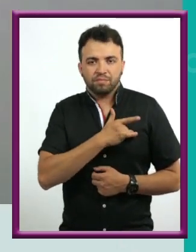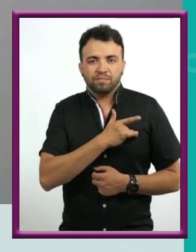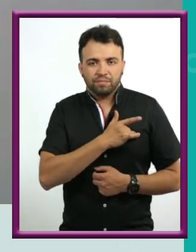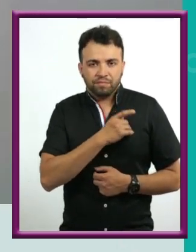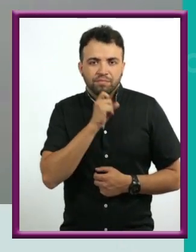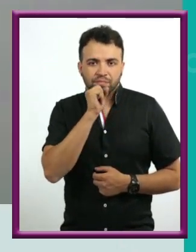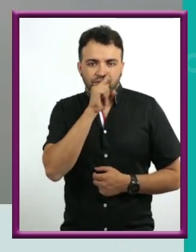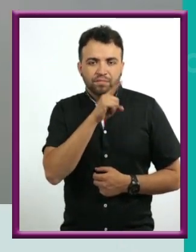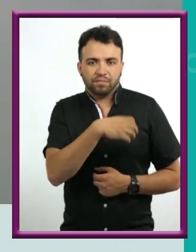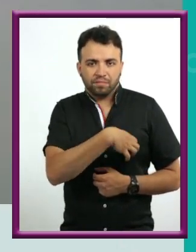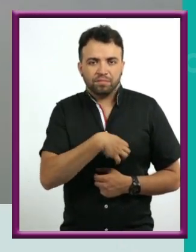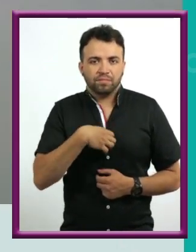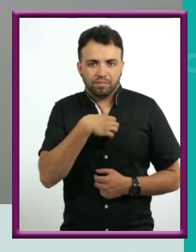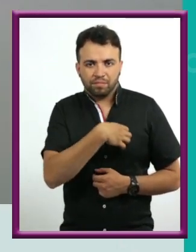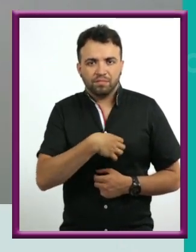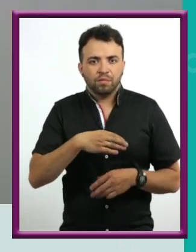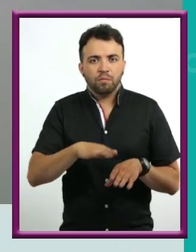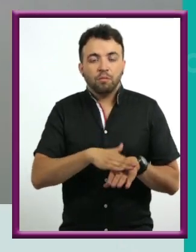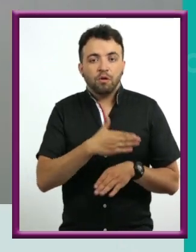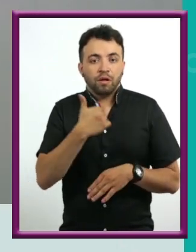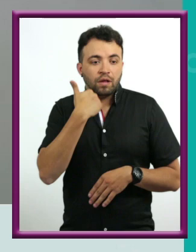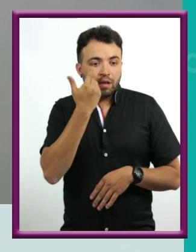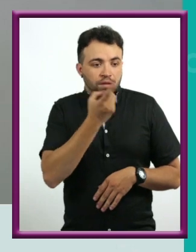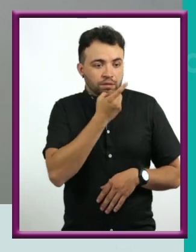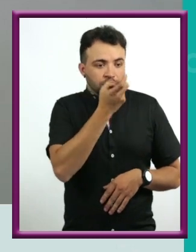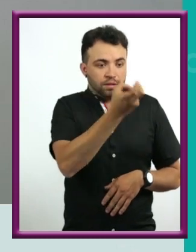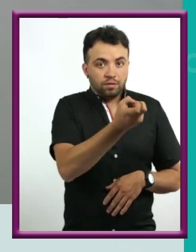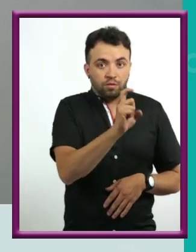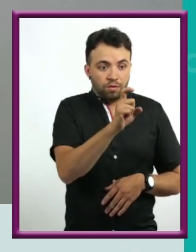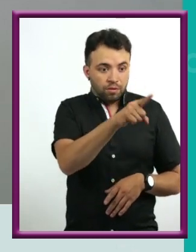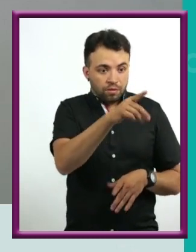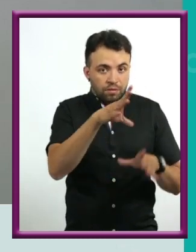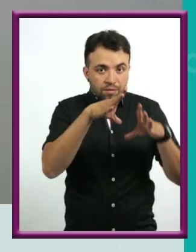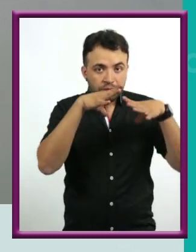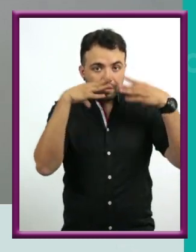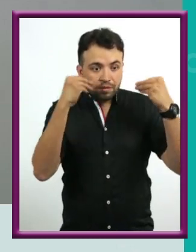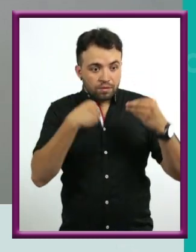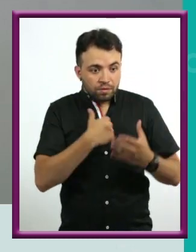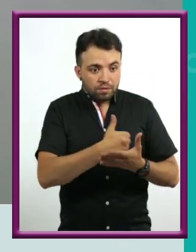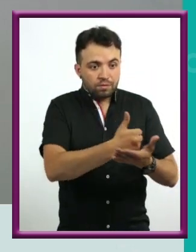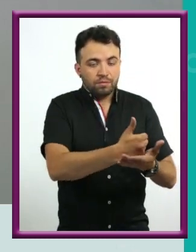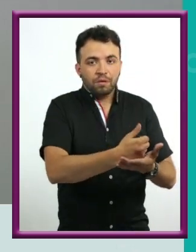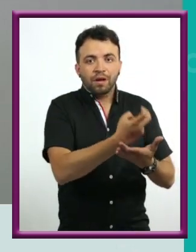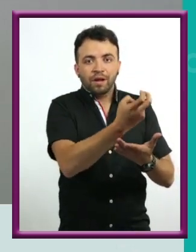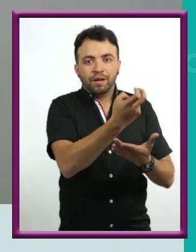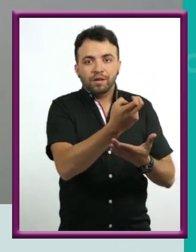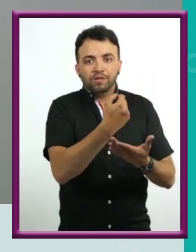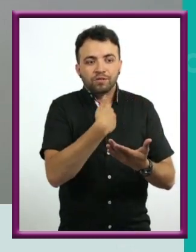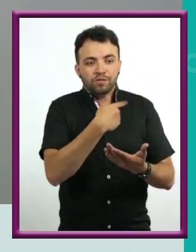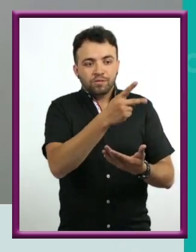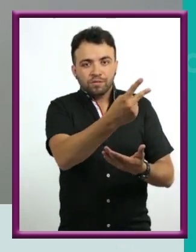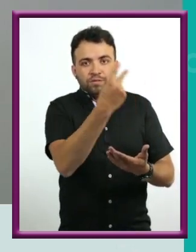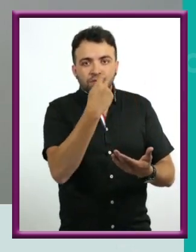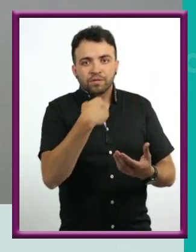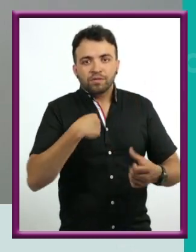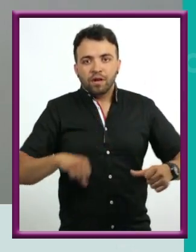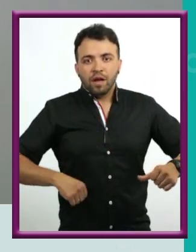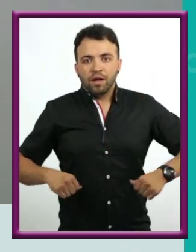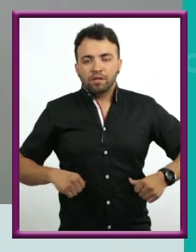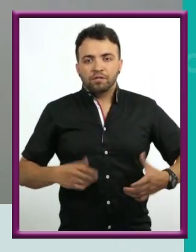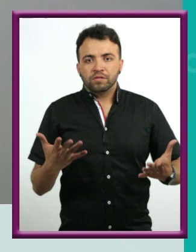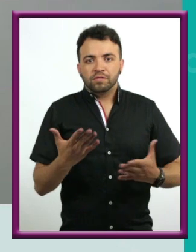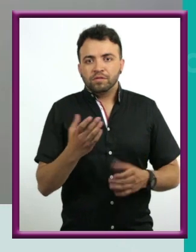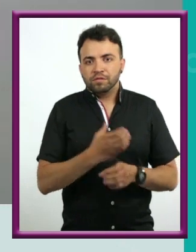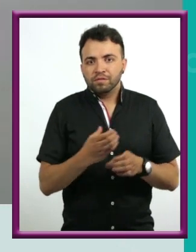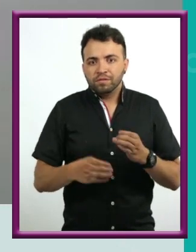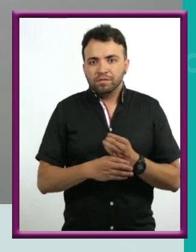me siento muy contenta, ya que quiere decir que la otra persona está bien con las acciones